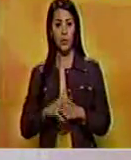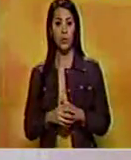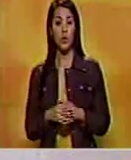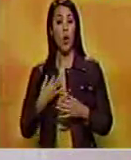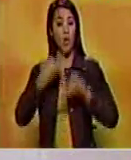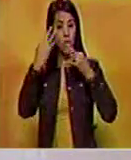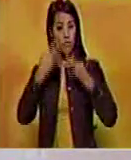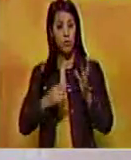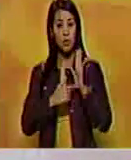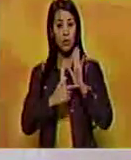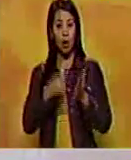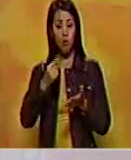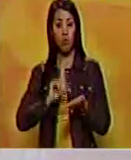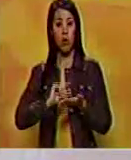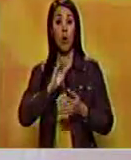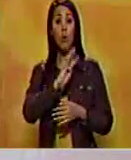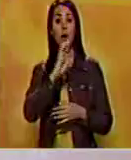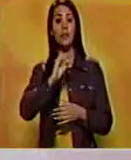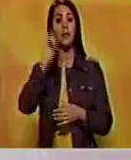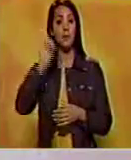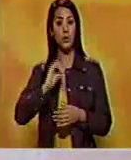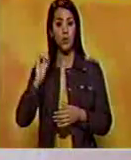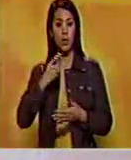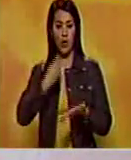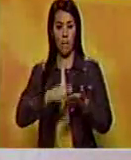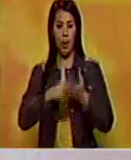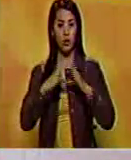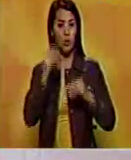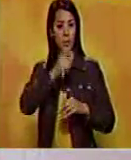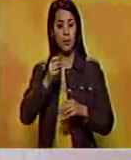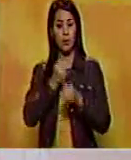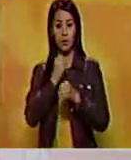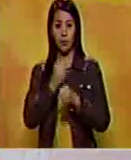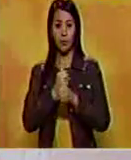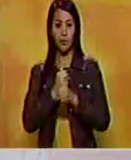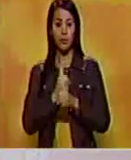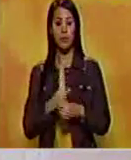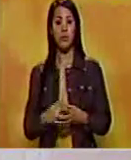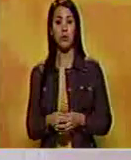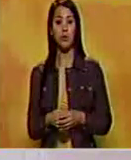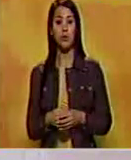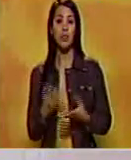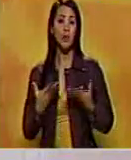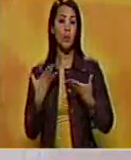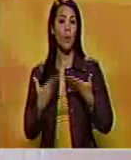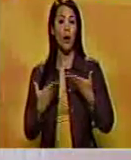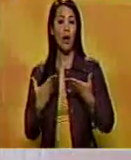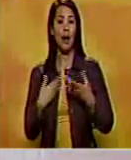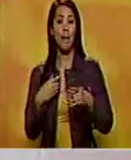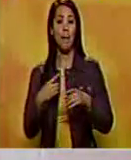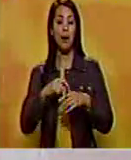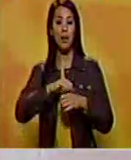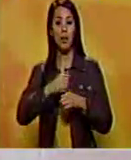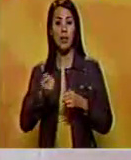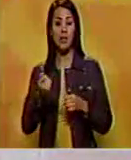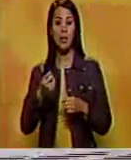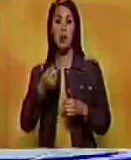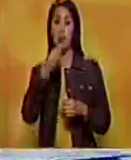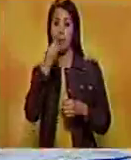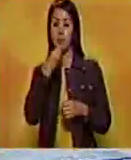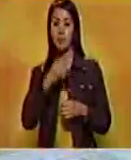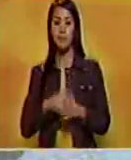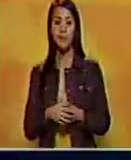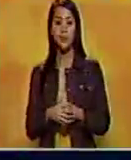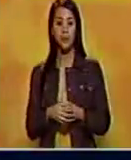se oficializa el incremento del 40% en el pago de los trabajadores y se ajusta la base de cálculo para el bono de alimentación el